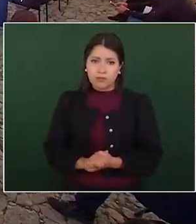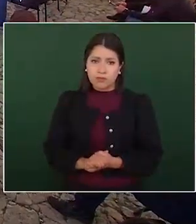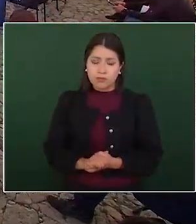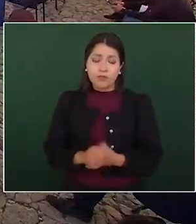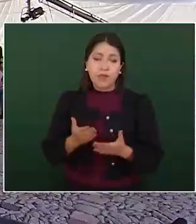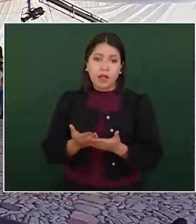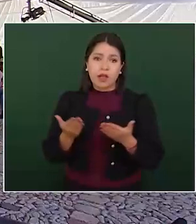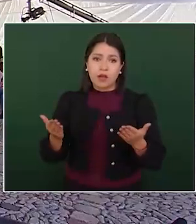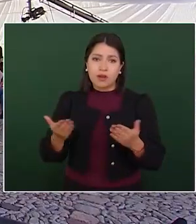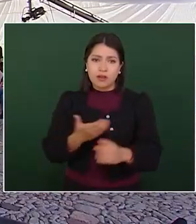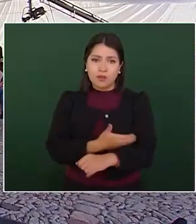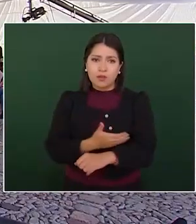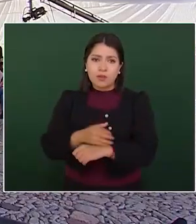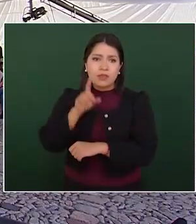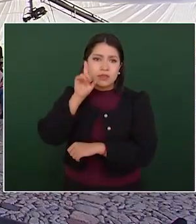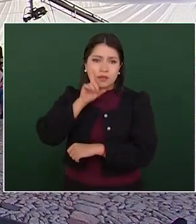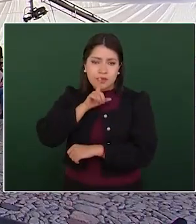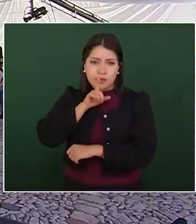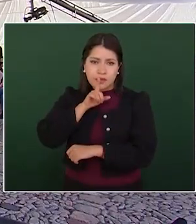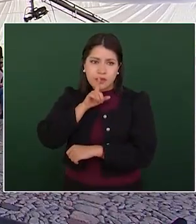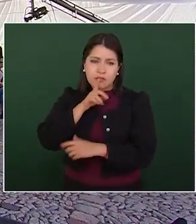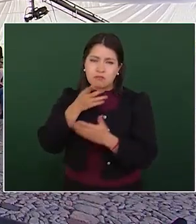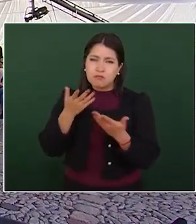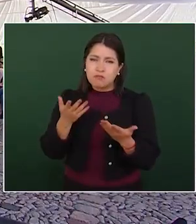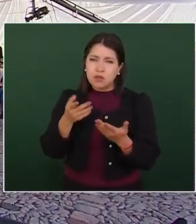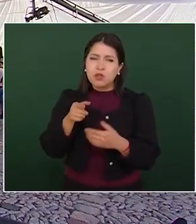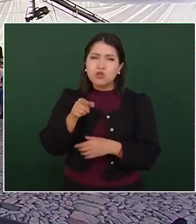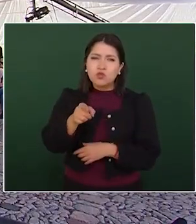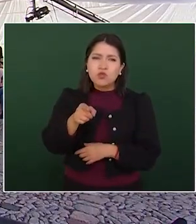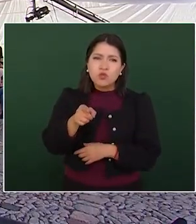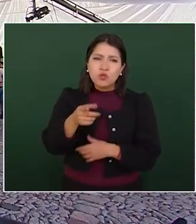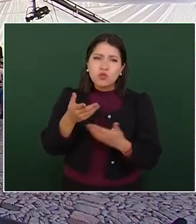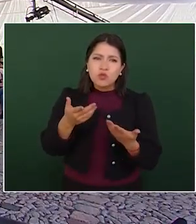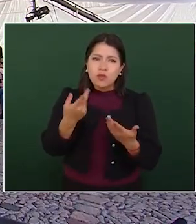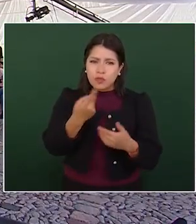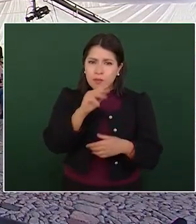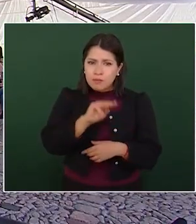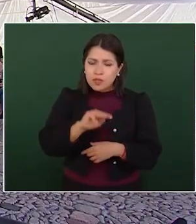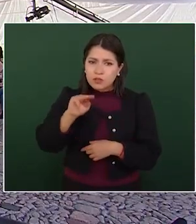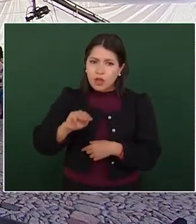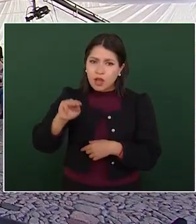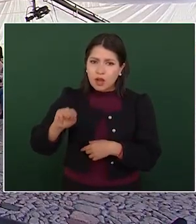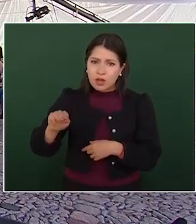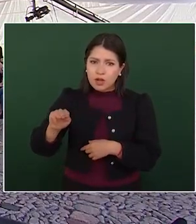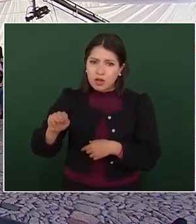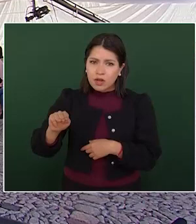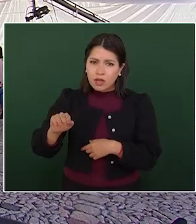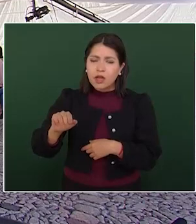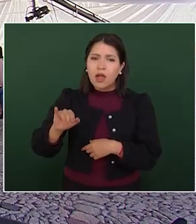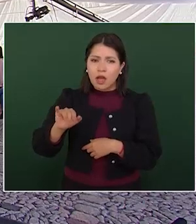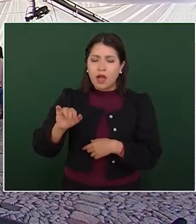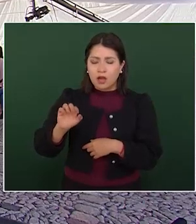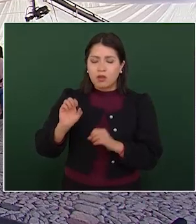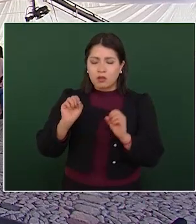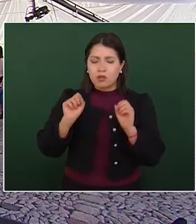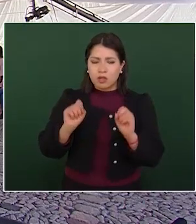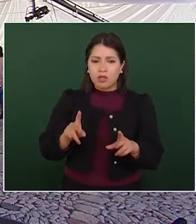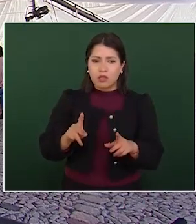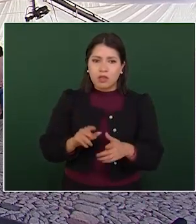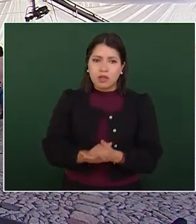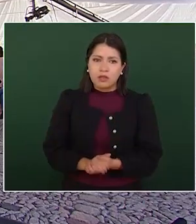con la compañera, nada más, ¿eres de Michoacán? Sí. Sí, porque vamos